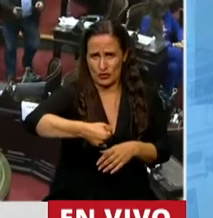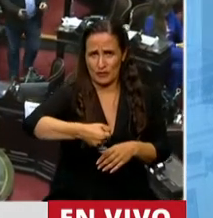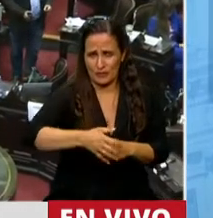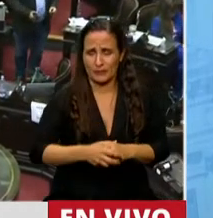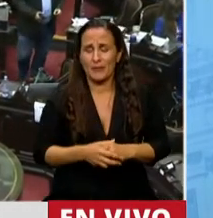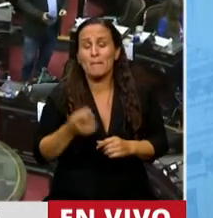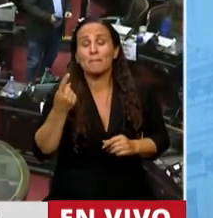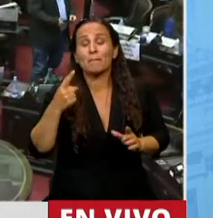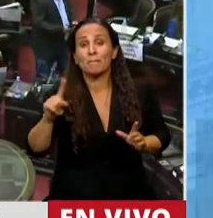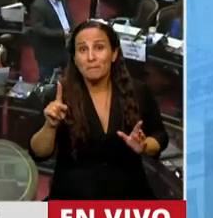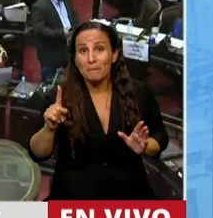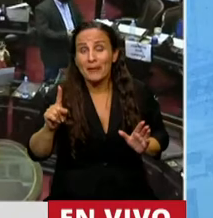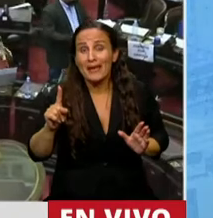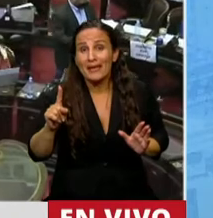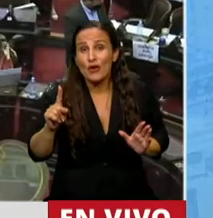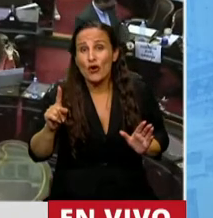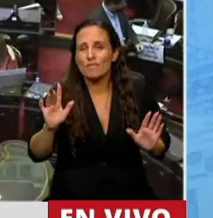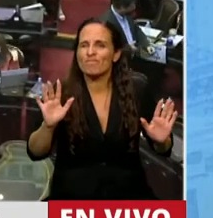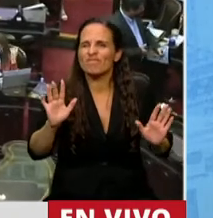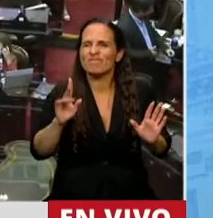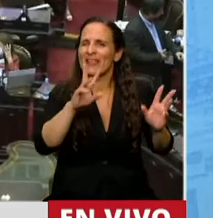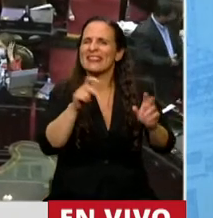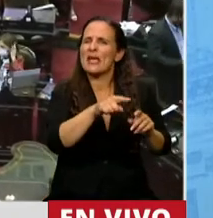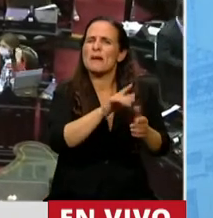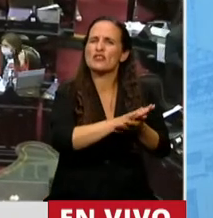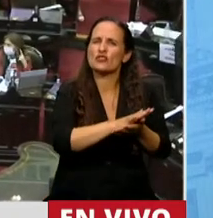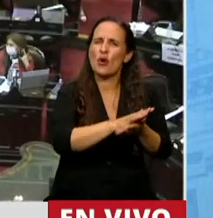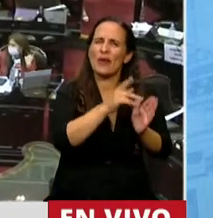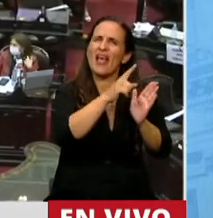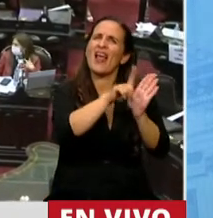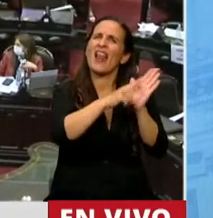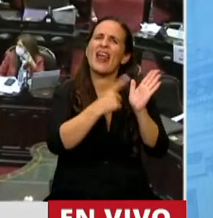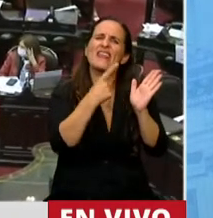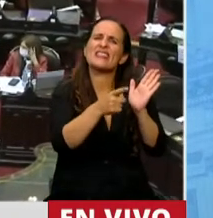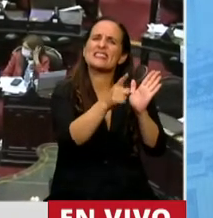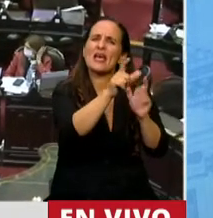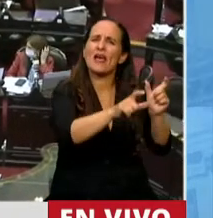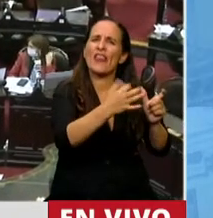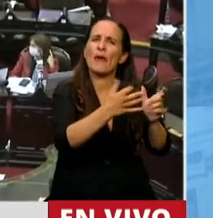los reparos a las renuncias y condicionamientos que hace la propia ley